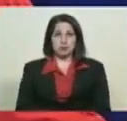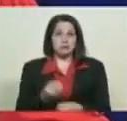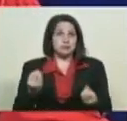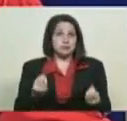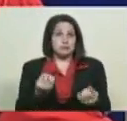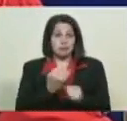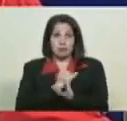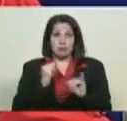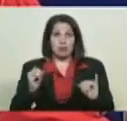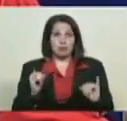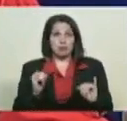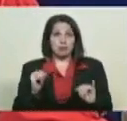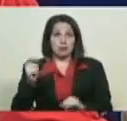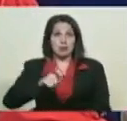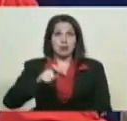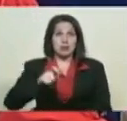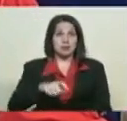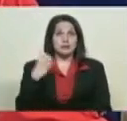ahí uno puede